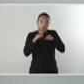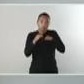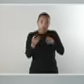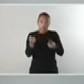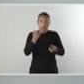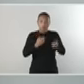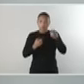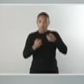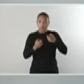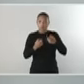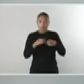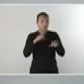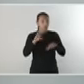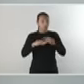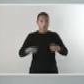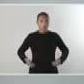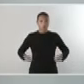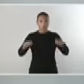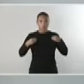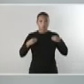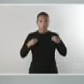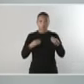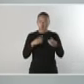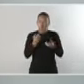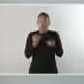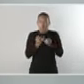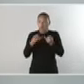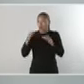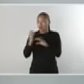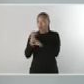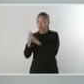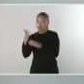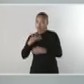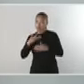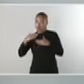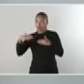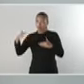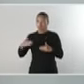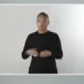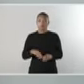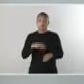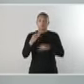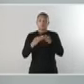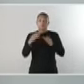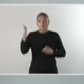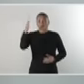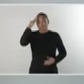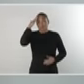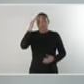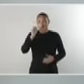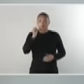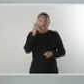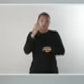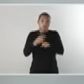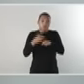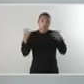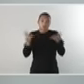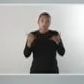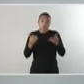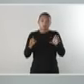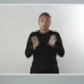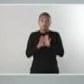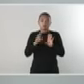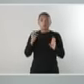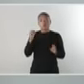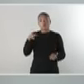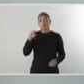durante su vida laboral la designación de los titulares de la secretarías se realizará por concurso